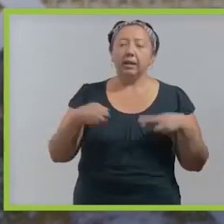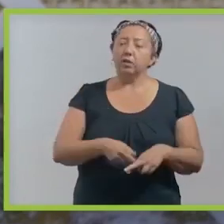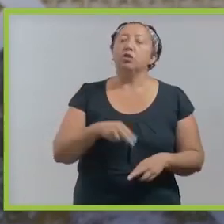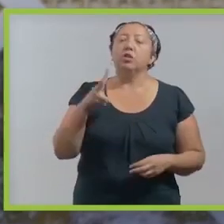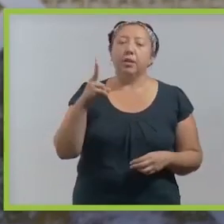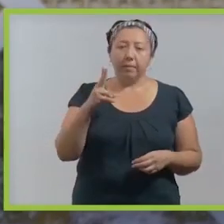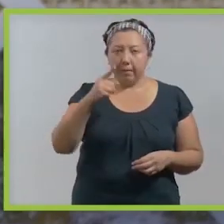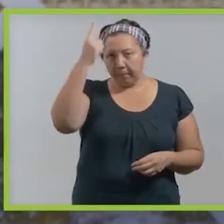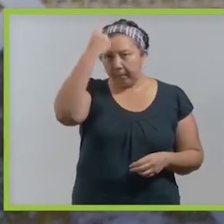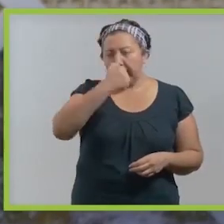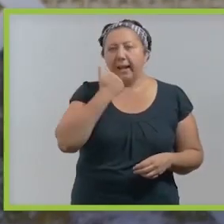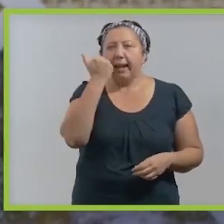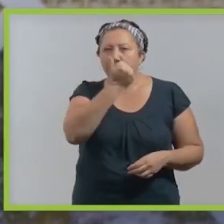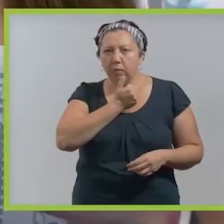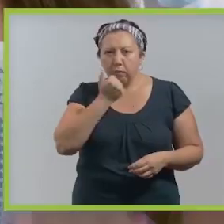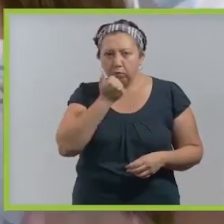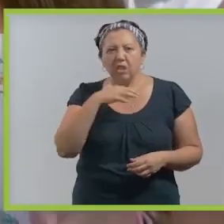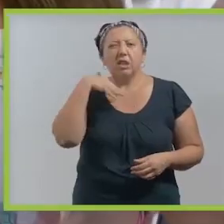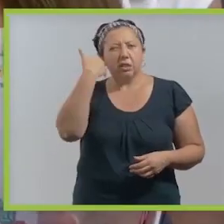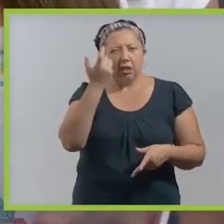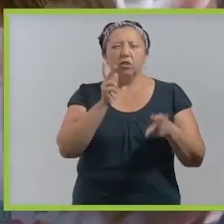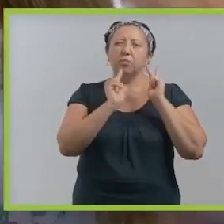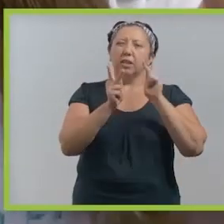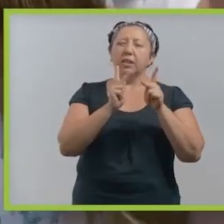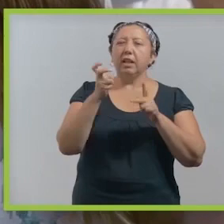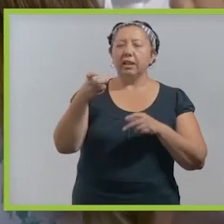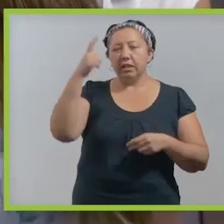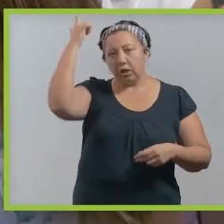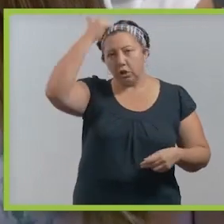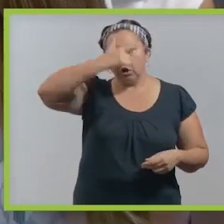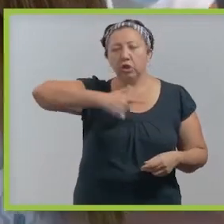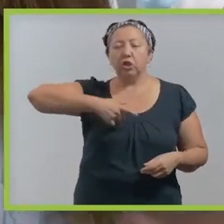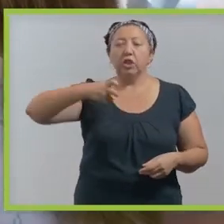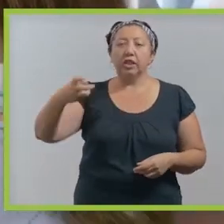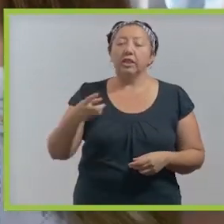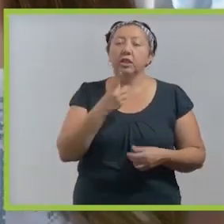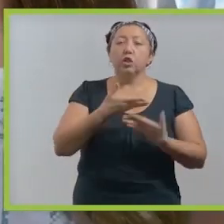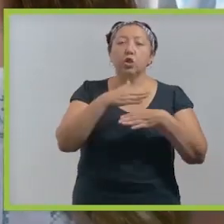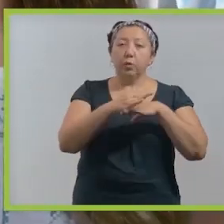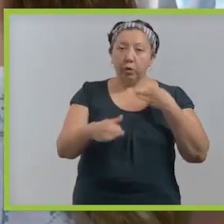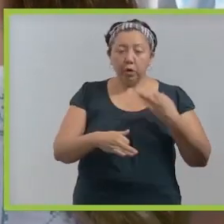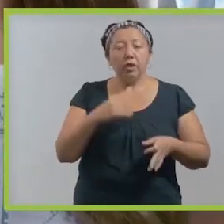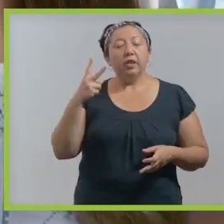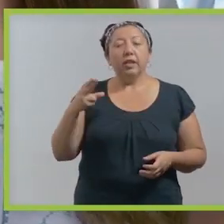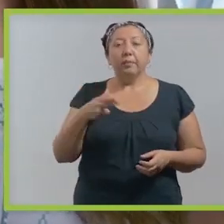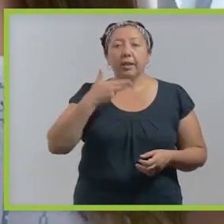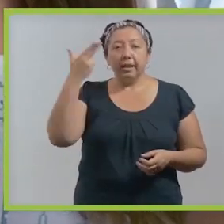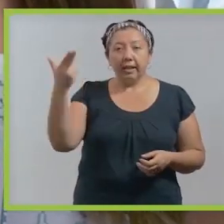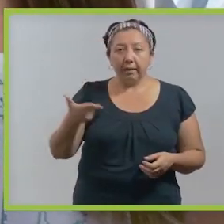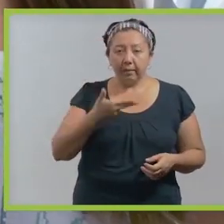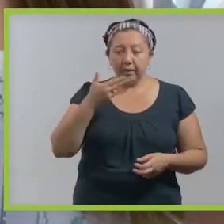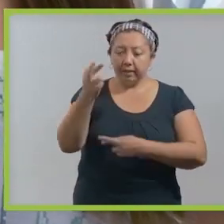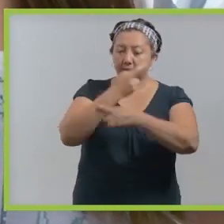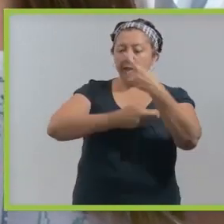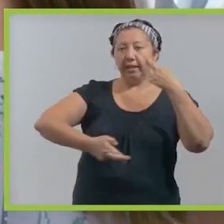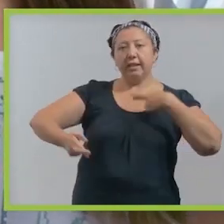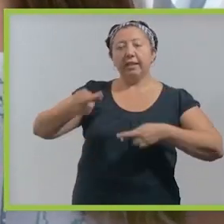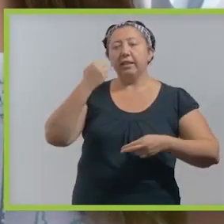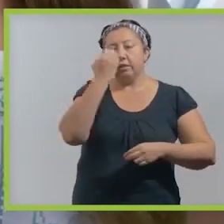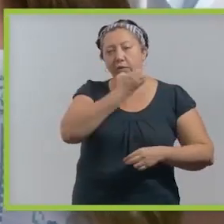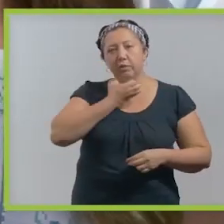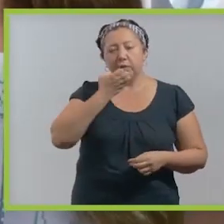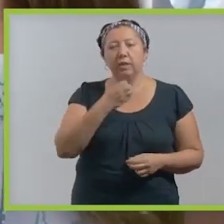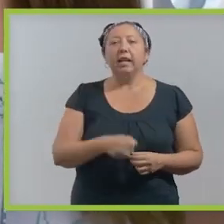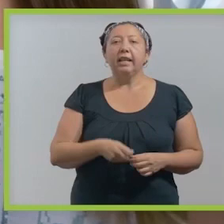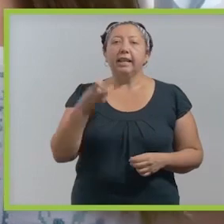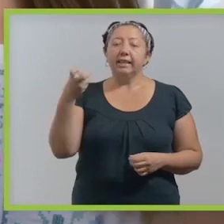pero también para alumnos. Quisiera que nos platicara esta noche de esta gira y sobre todo también de hablar del regreso a clases,